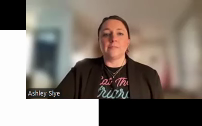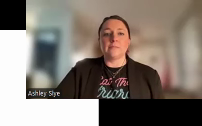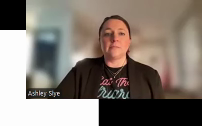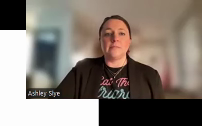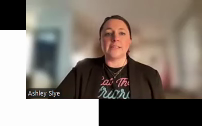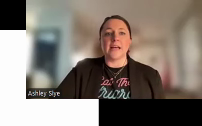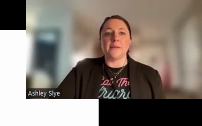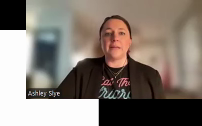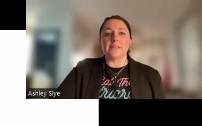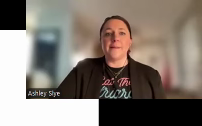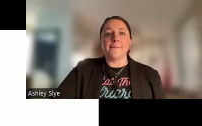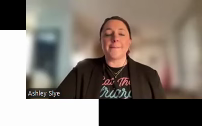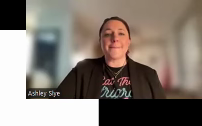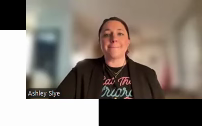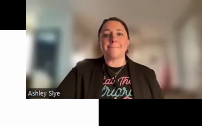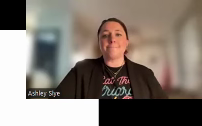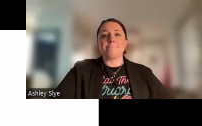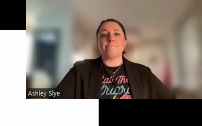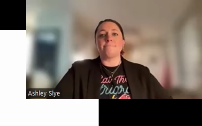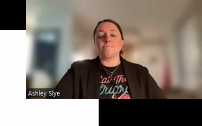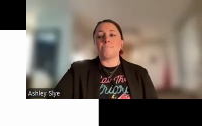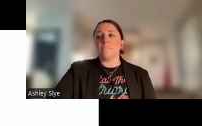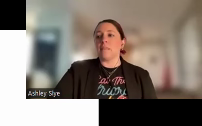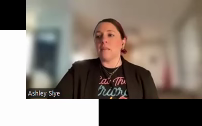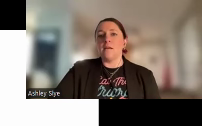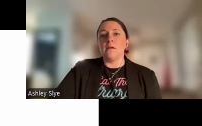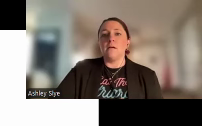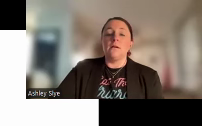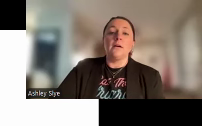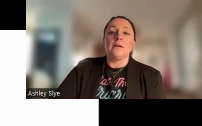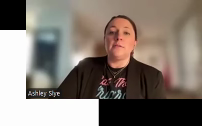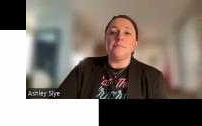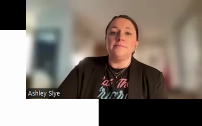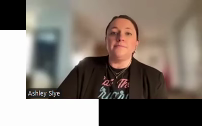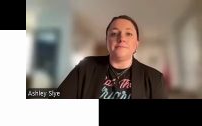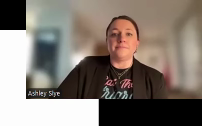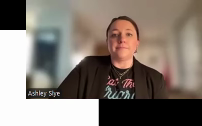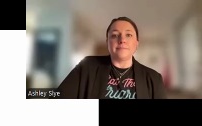un panfleto o una tarjeta sobre el PrEP.